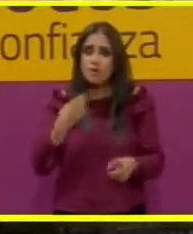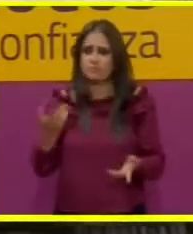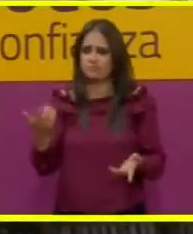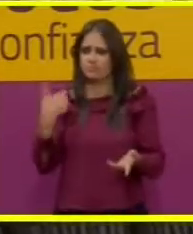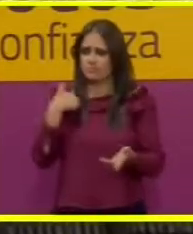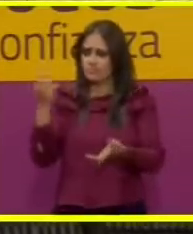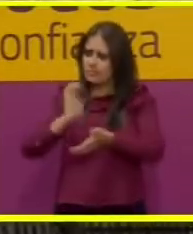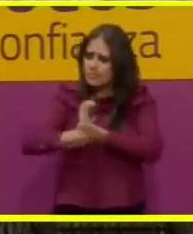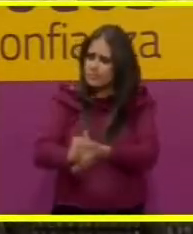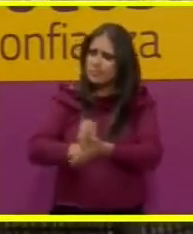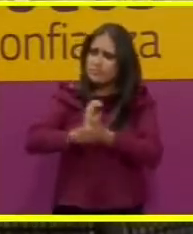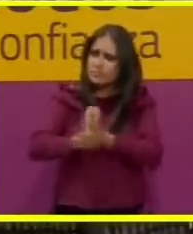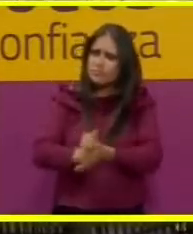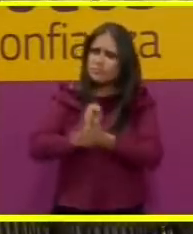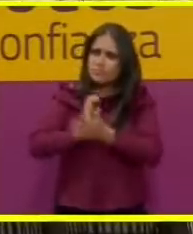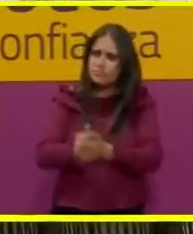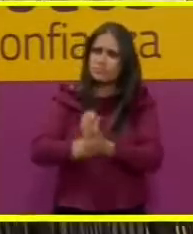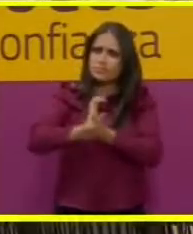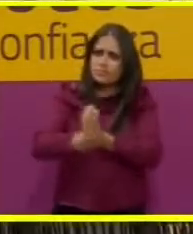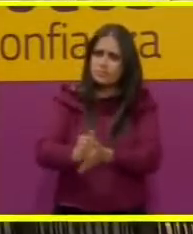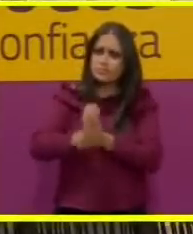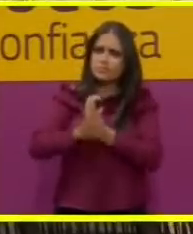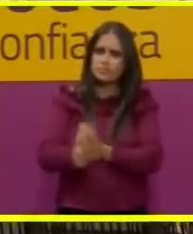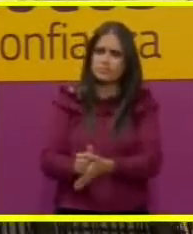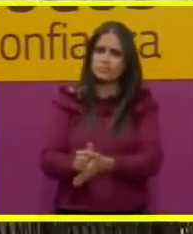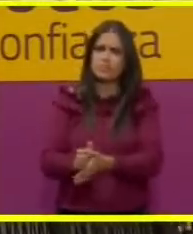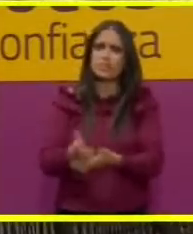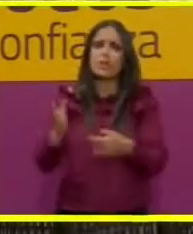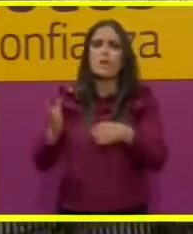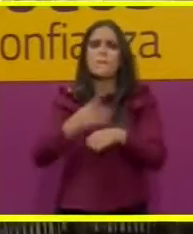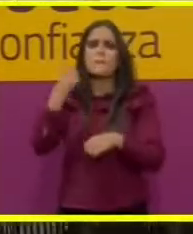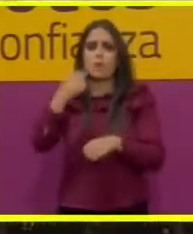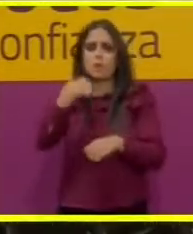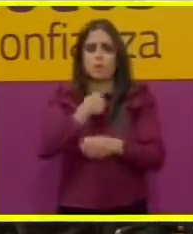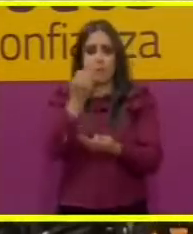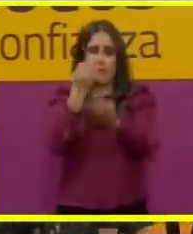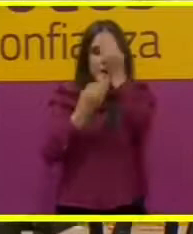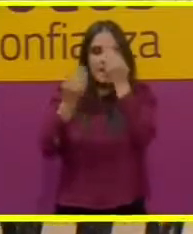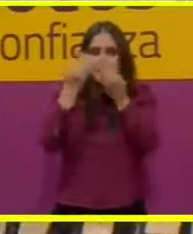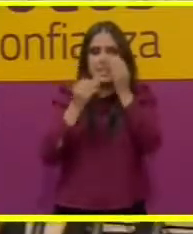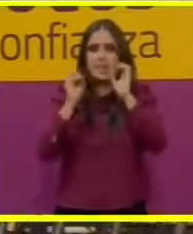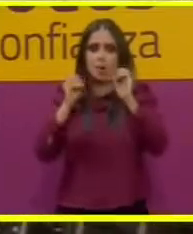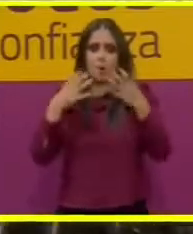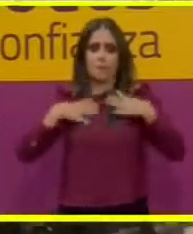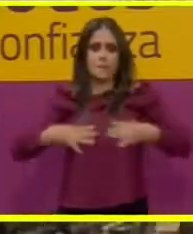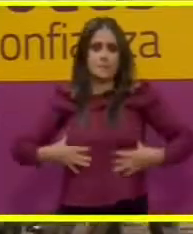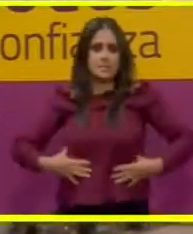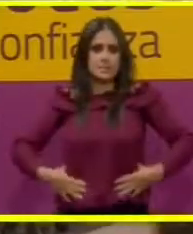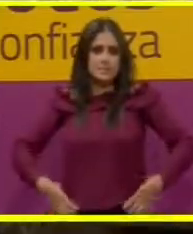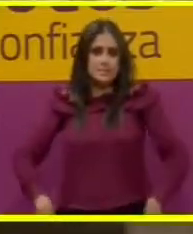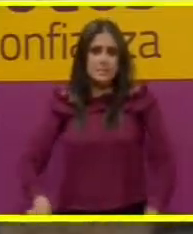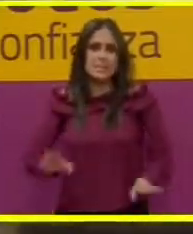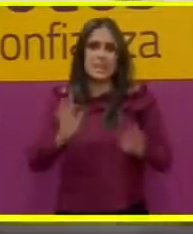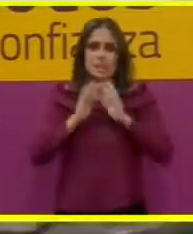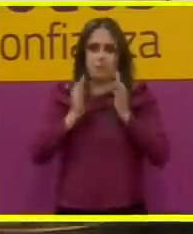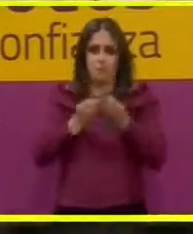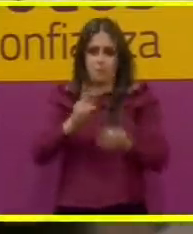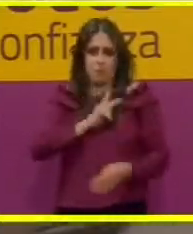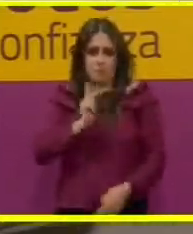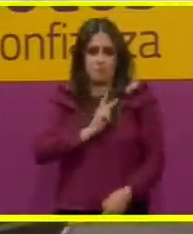El hecho de que me discriminaran por si me maquillaba, por si me vestía de tal o cual